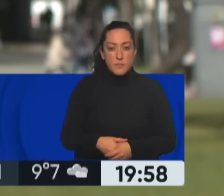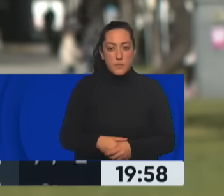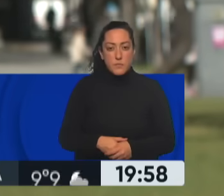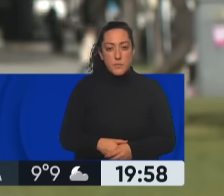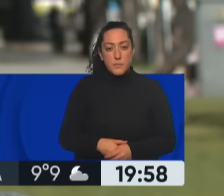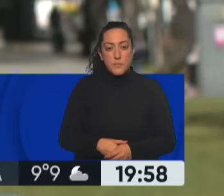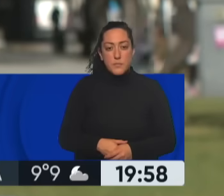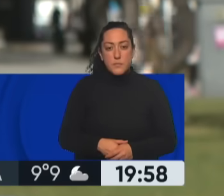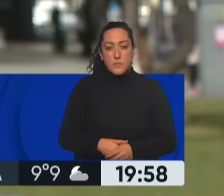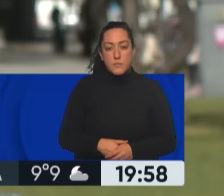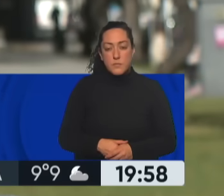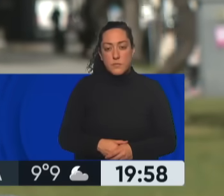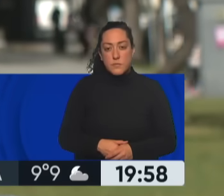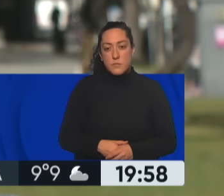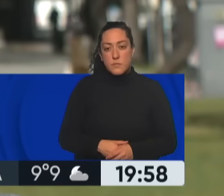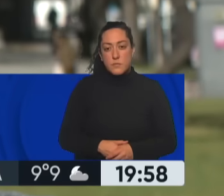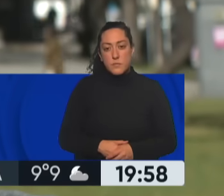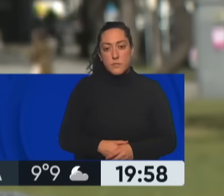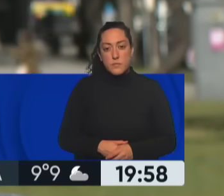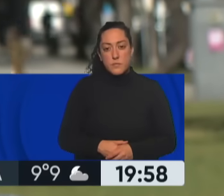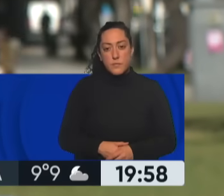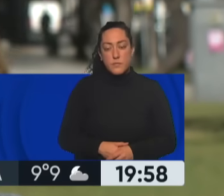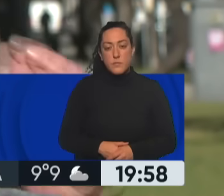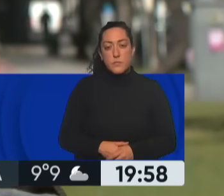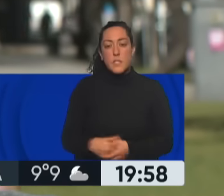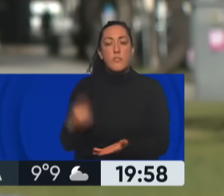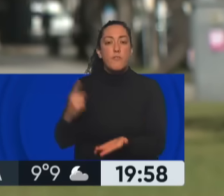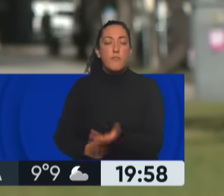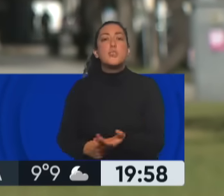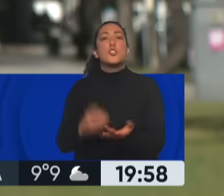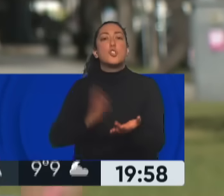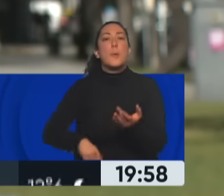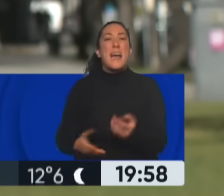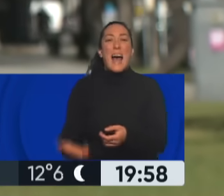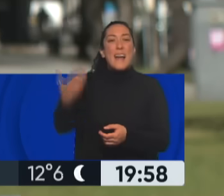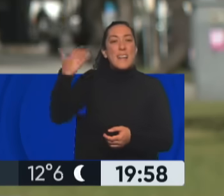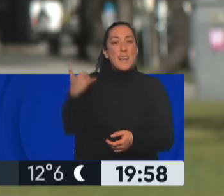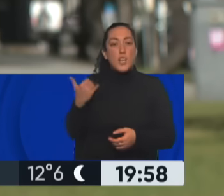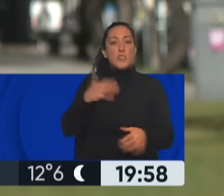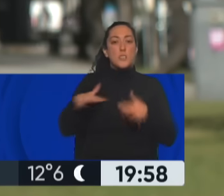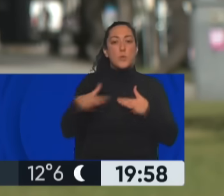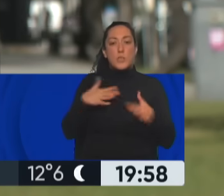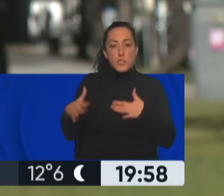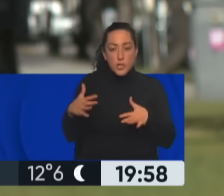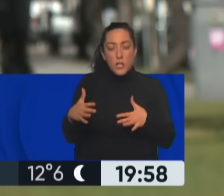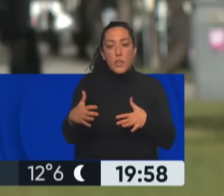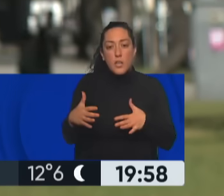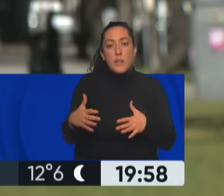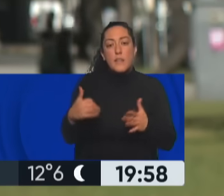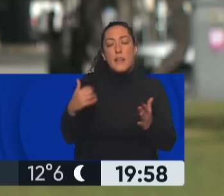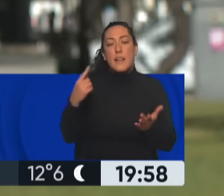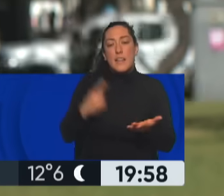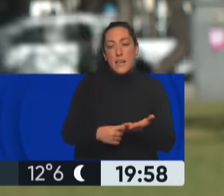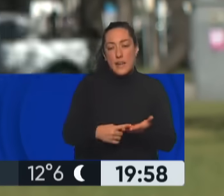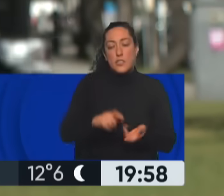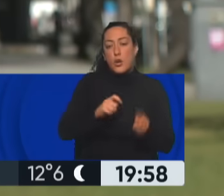fallo se refiere a una situación anterior al decreto transformado después en